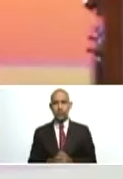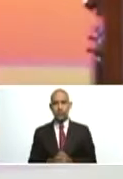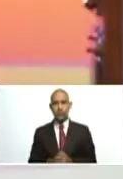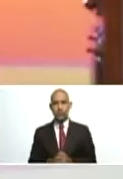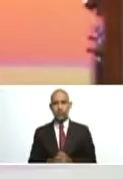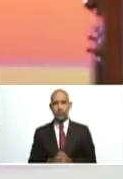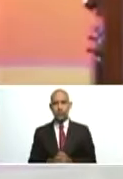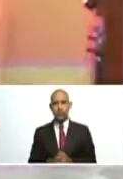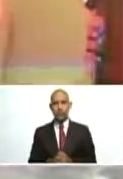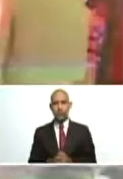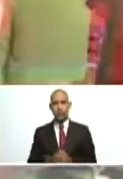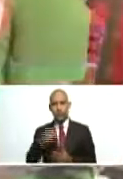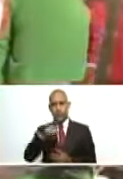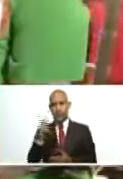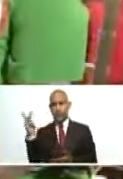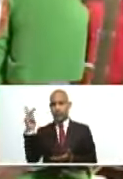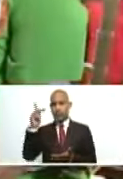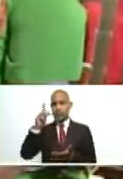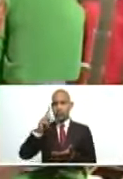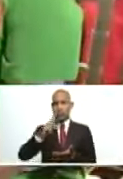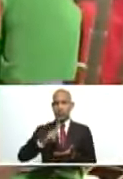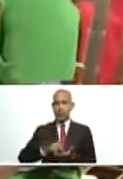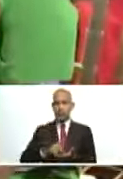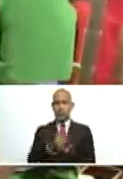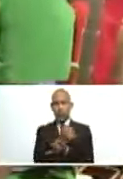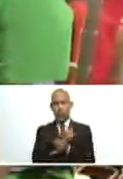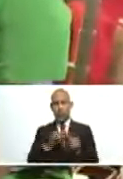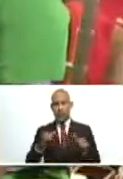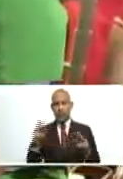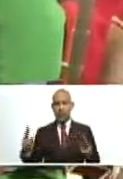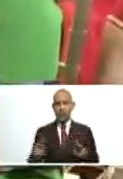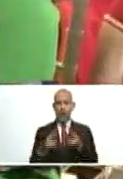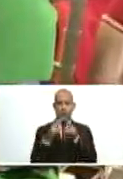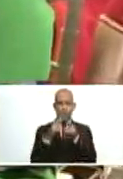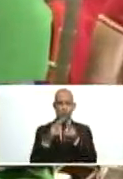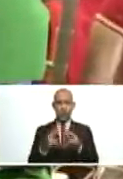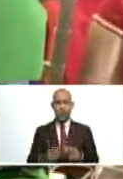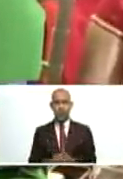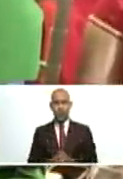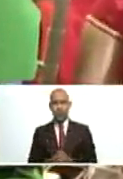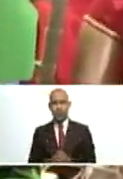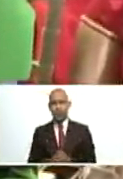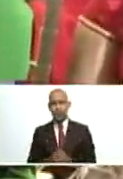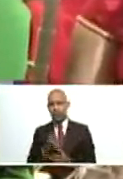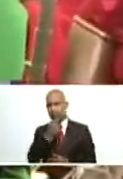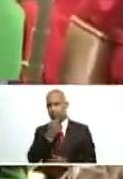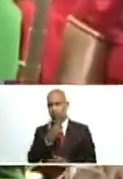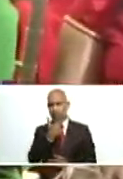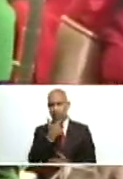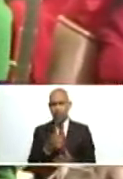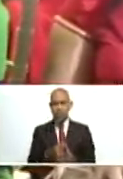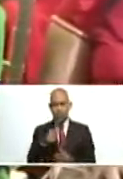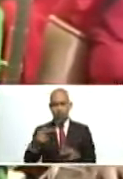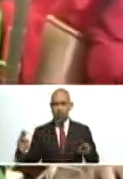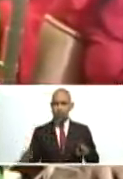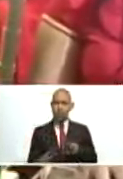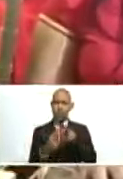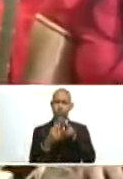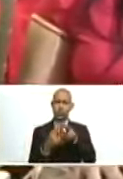compañero, nos vinimos aquí a culminar esta jornada hermosa de este